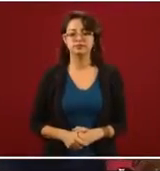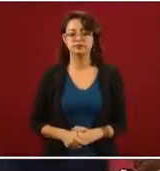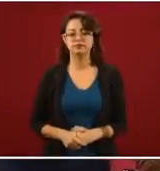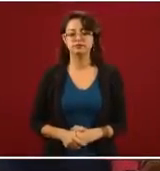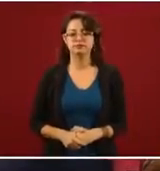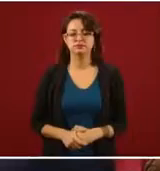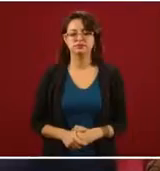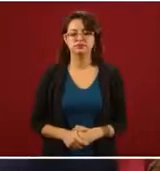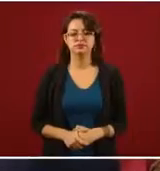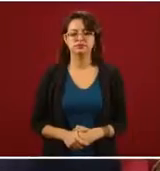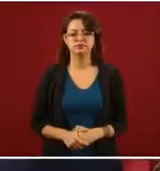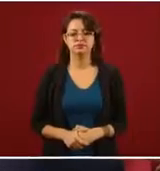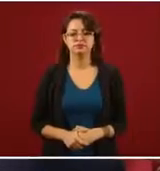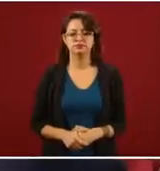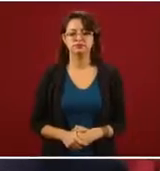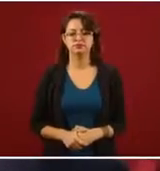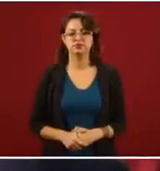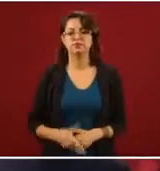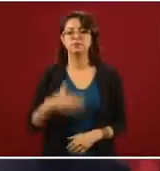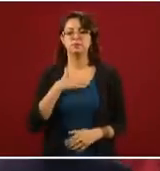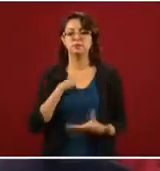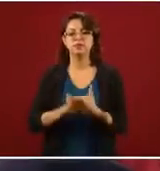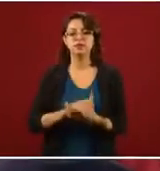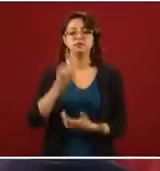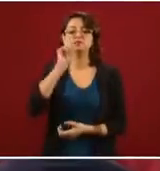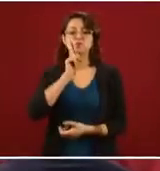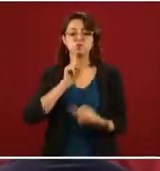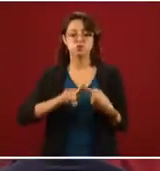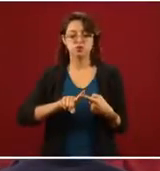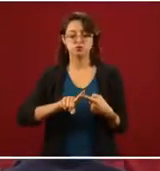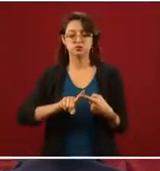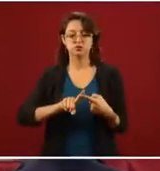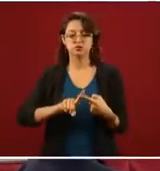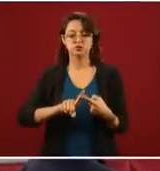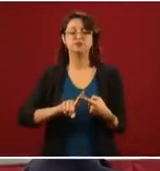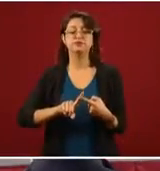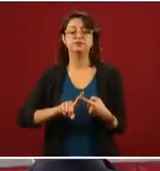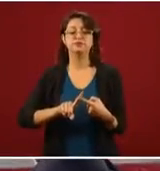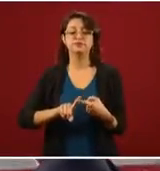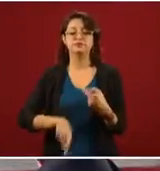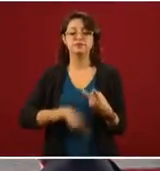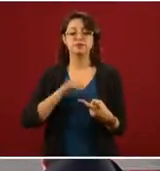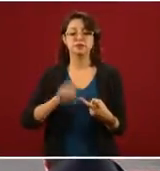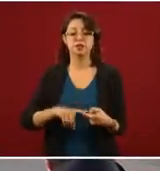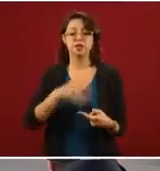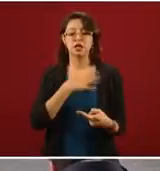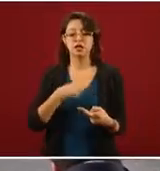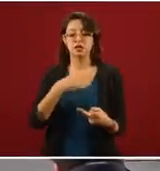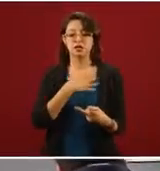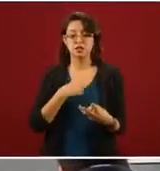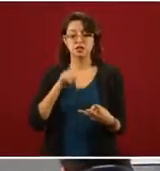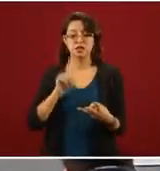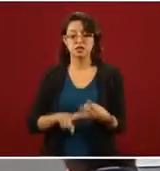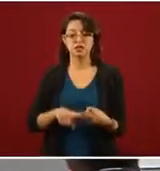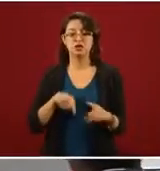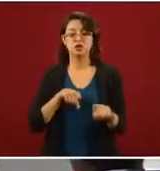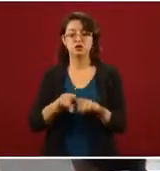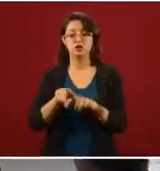Esto incluye a mi esposa, hijos, hermanos,